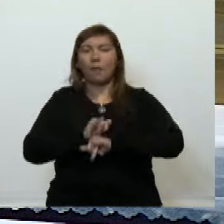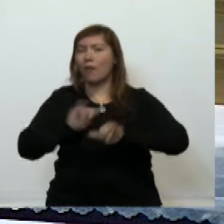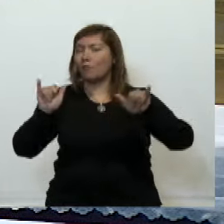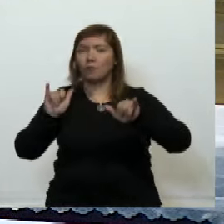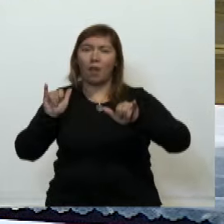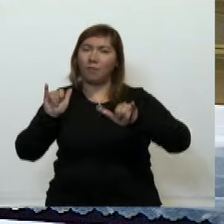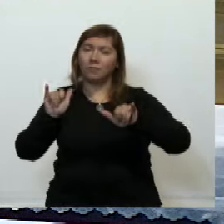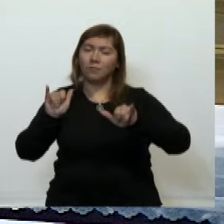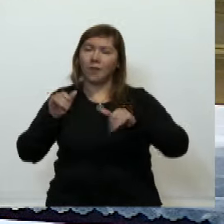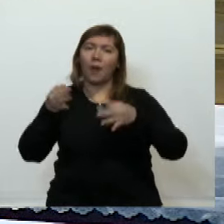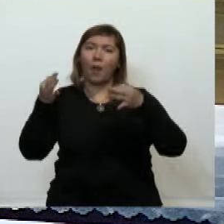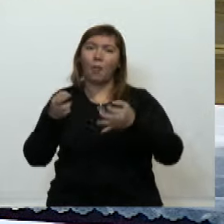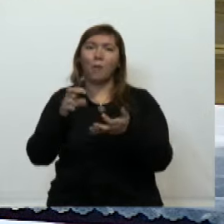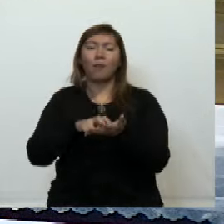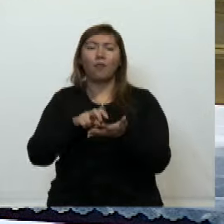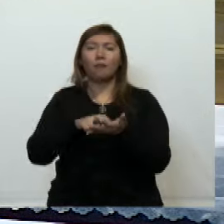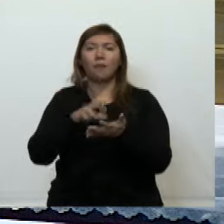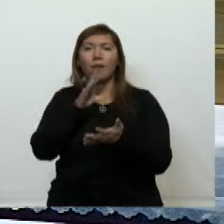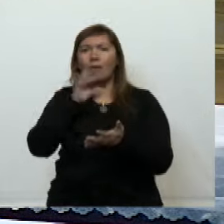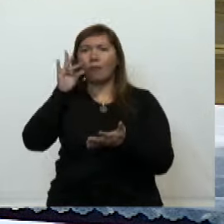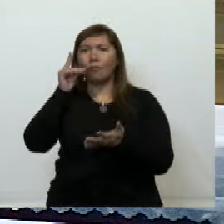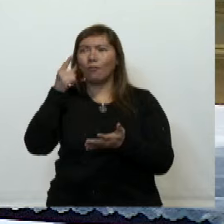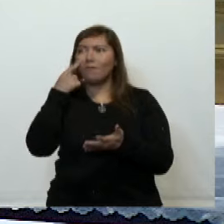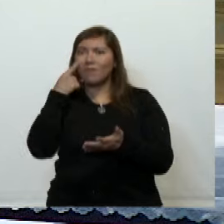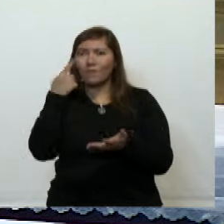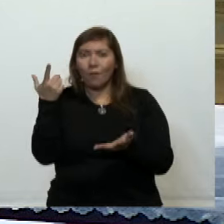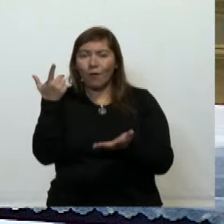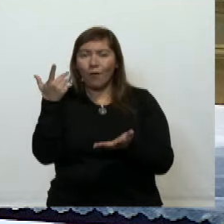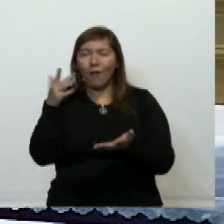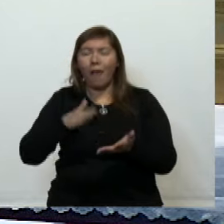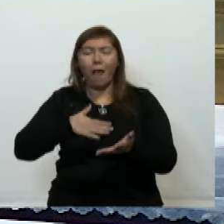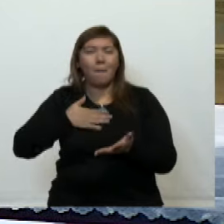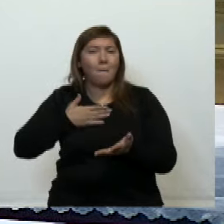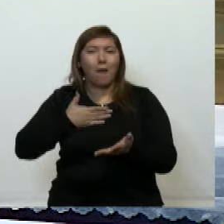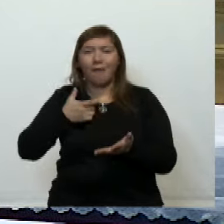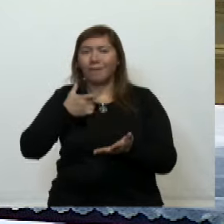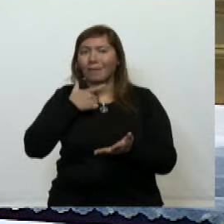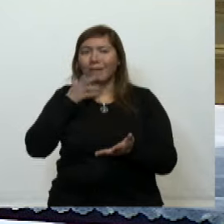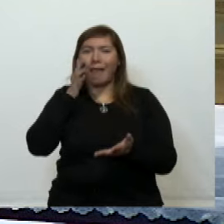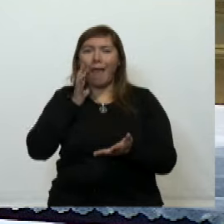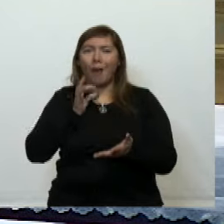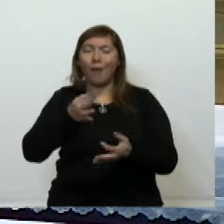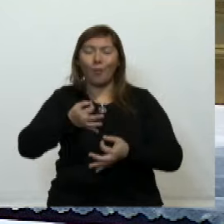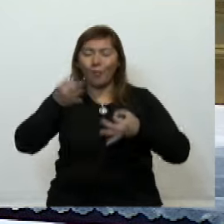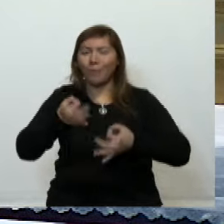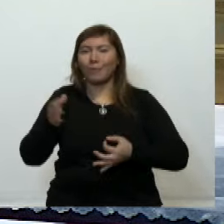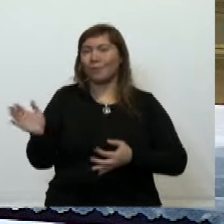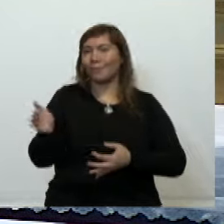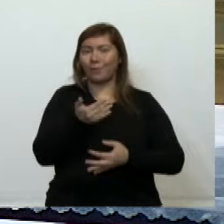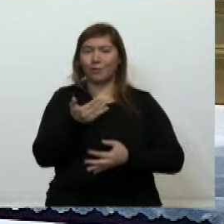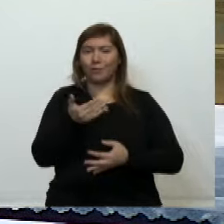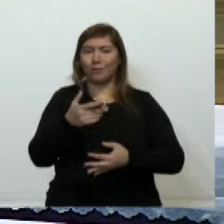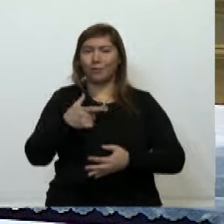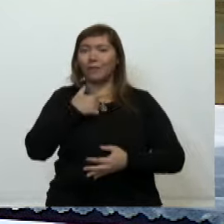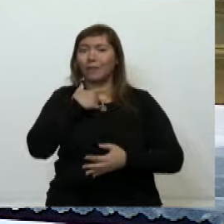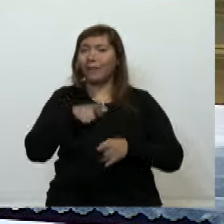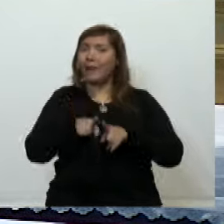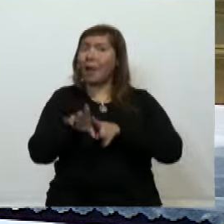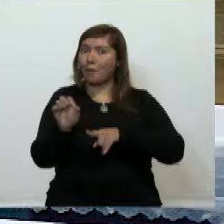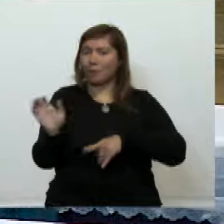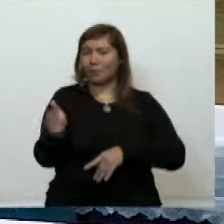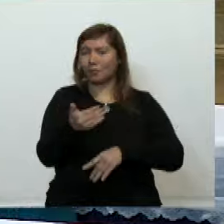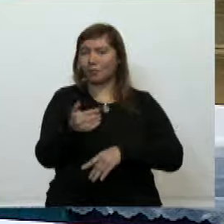noticia de que Dios está vivo, que Dios nos ama, que Dios quiere una vida digna para todos y que nos quiere hermanos. Les doy la